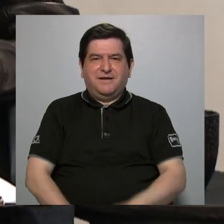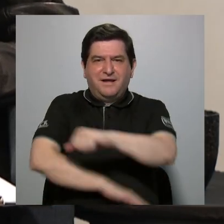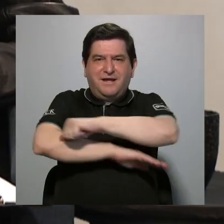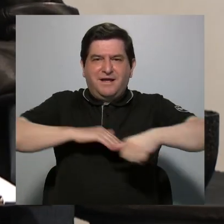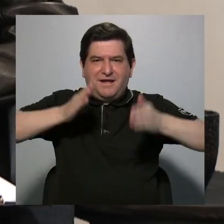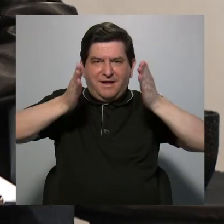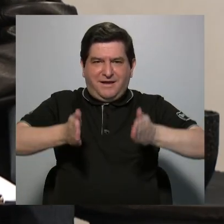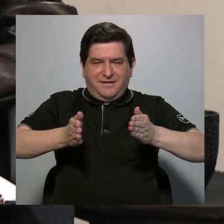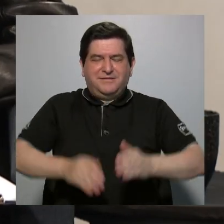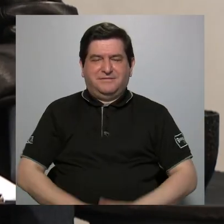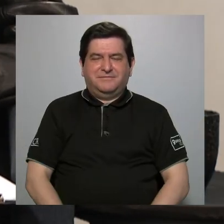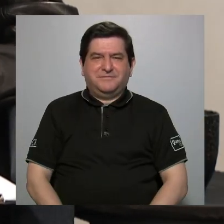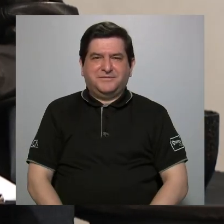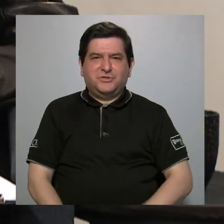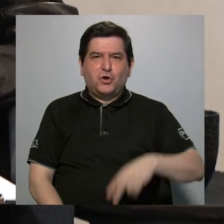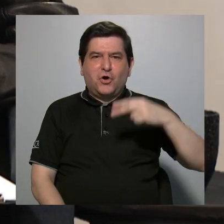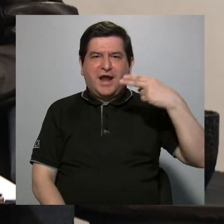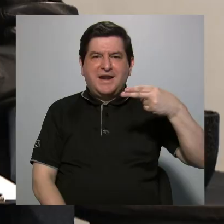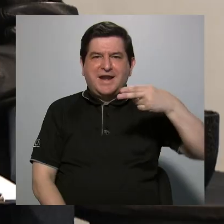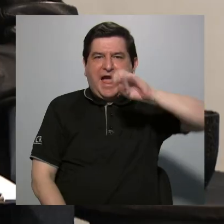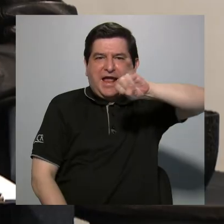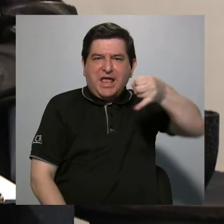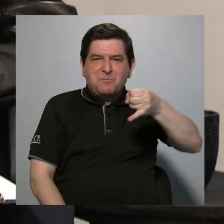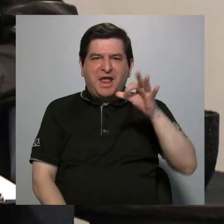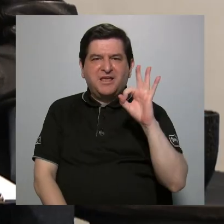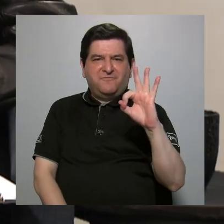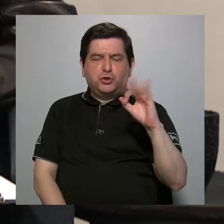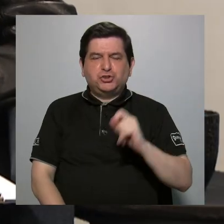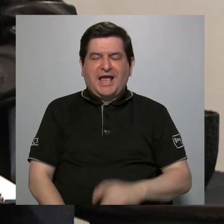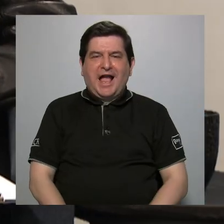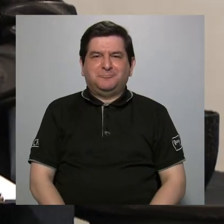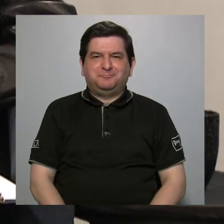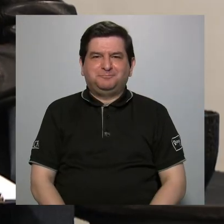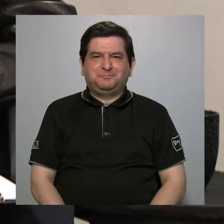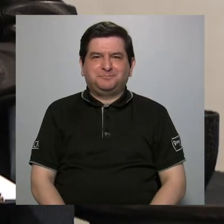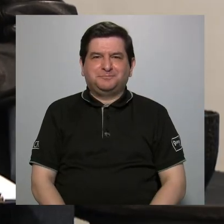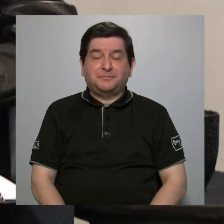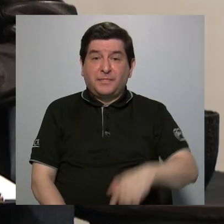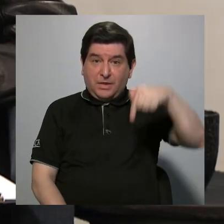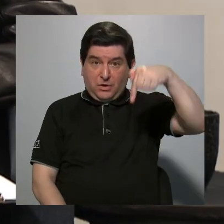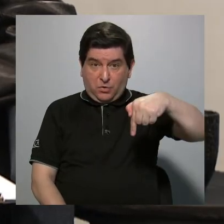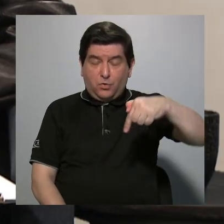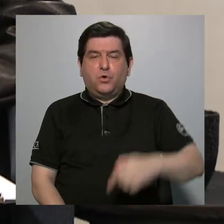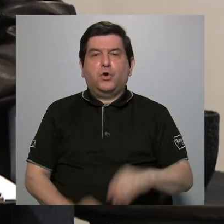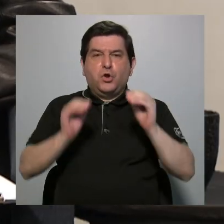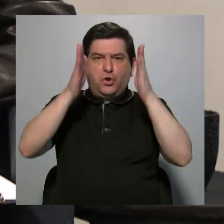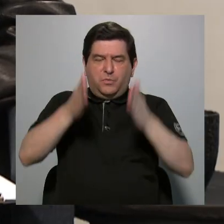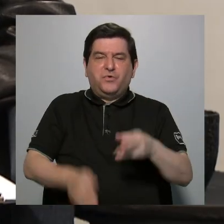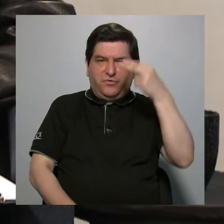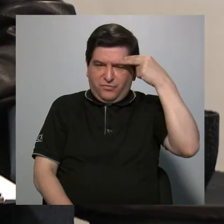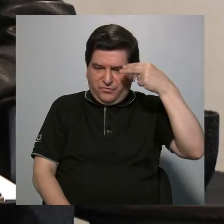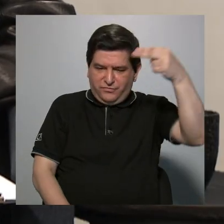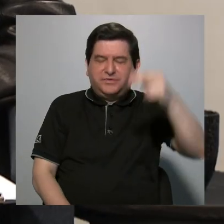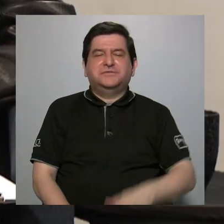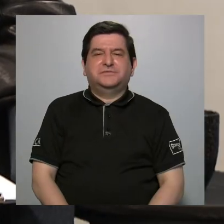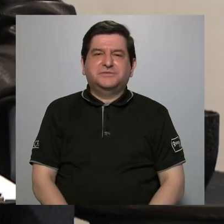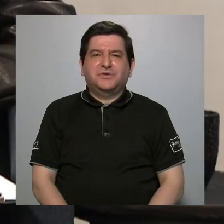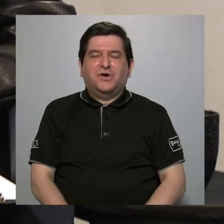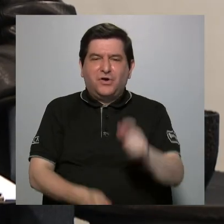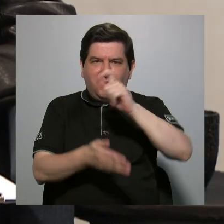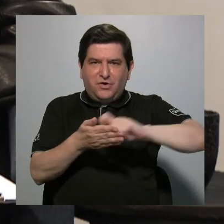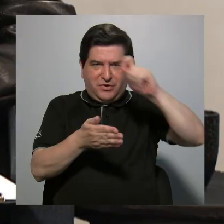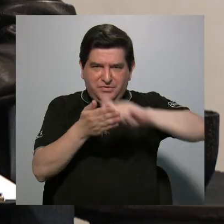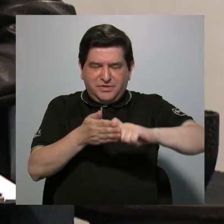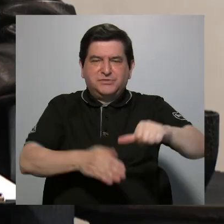el arquitecto Hernán Jiménez Fonseca, hoy profesor emérito de